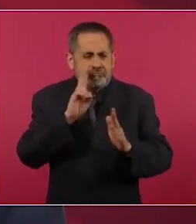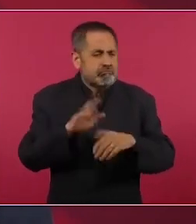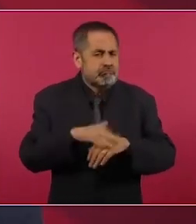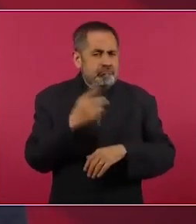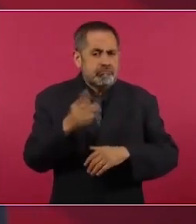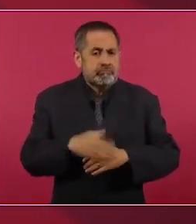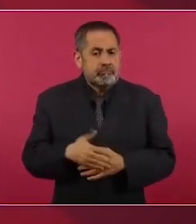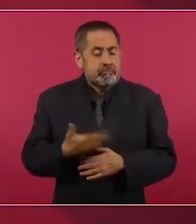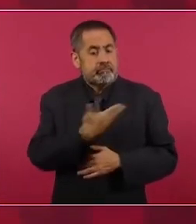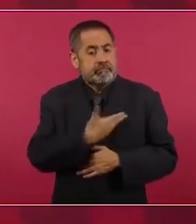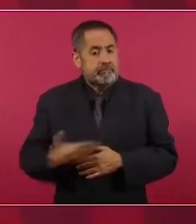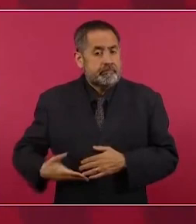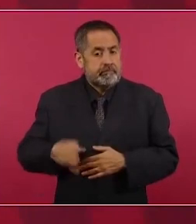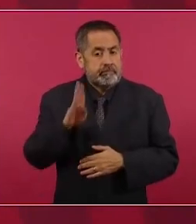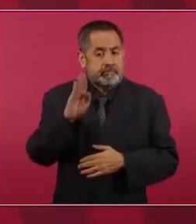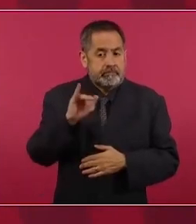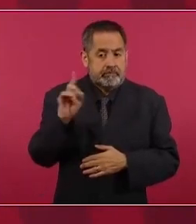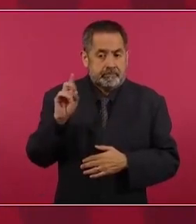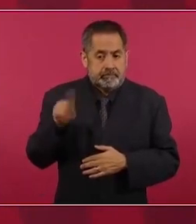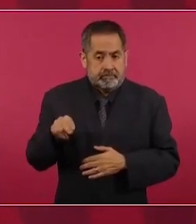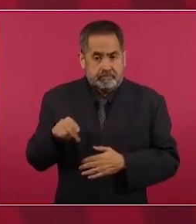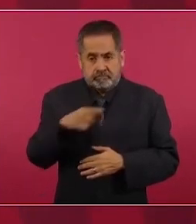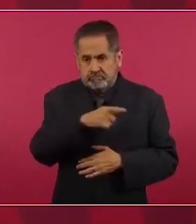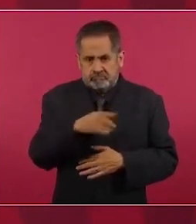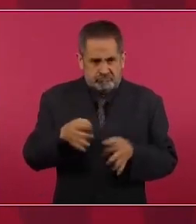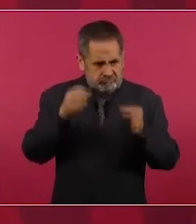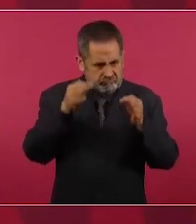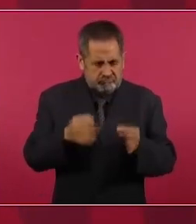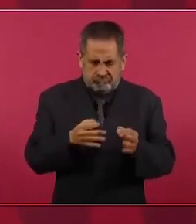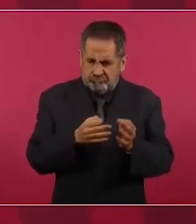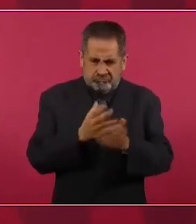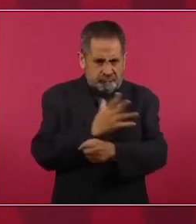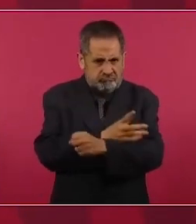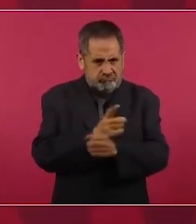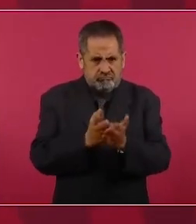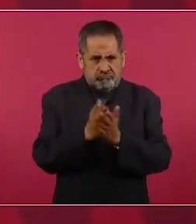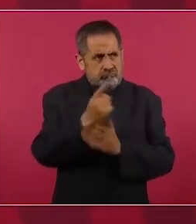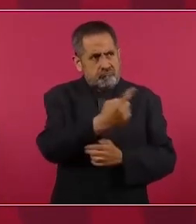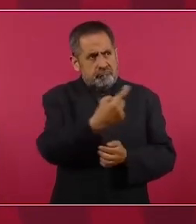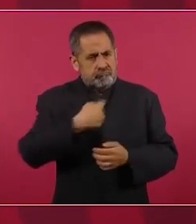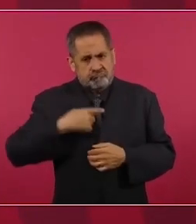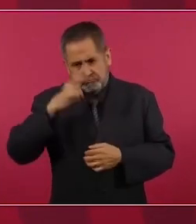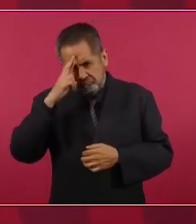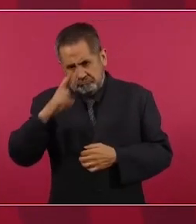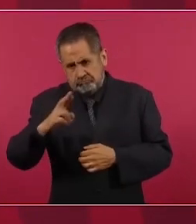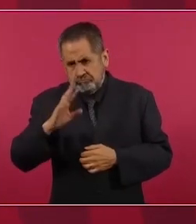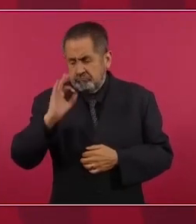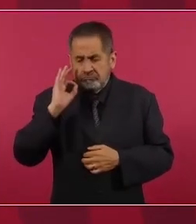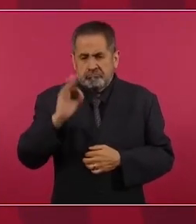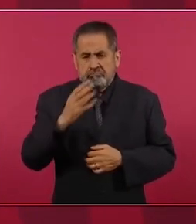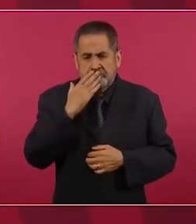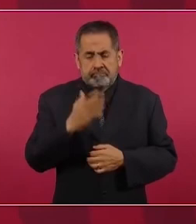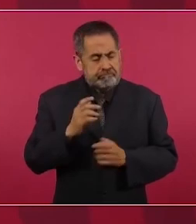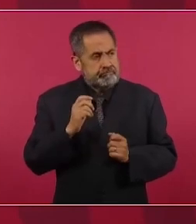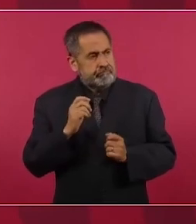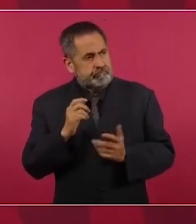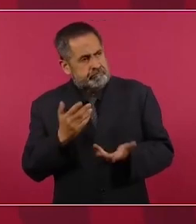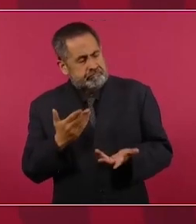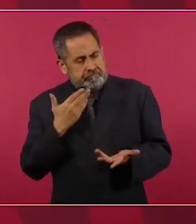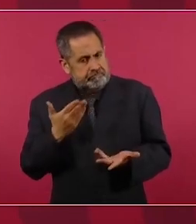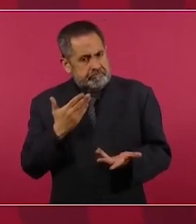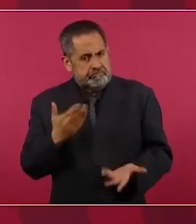porque el presidente Biden ha actuado con mucho respeto hacia nosotros.